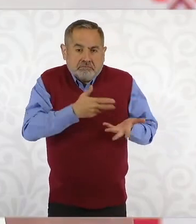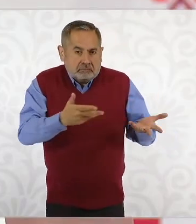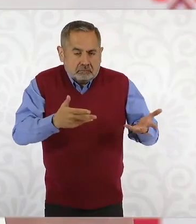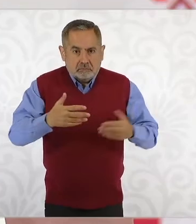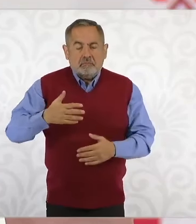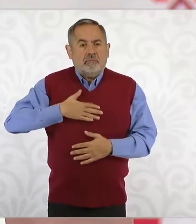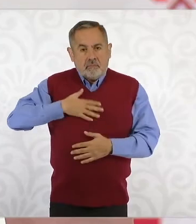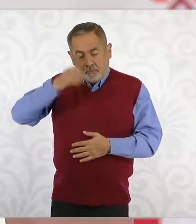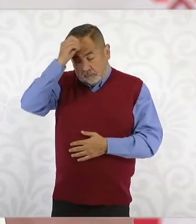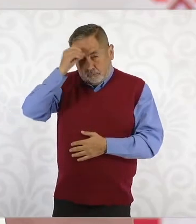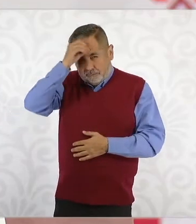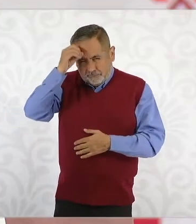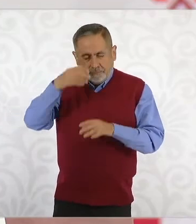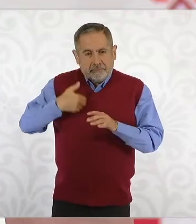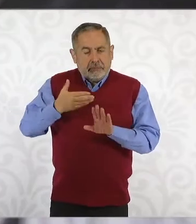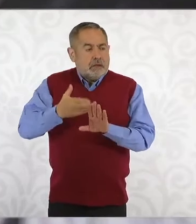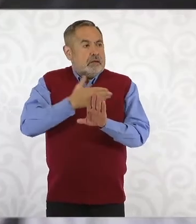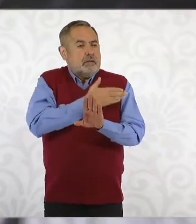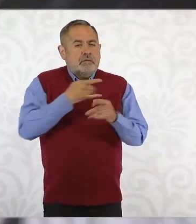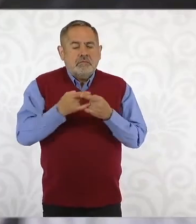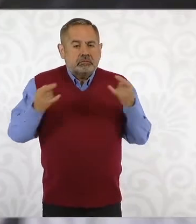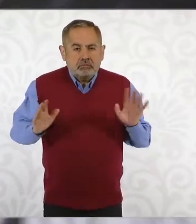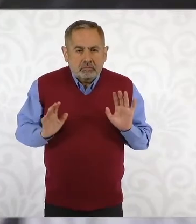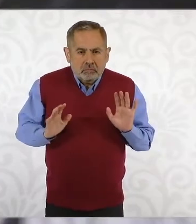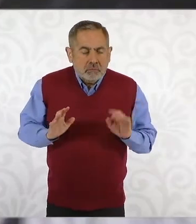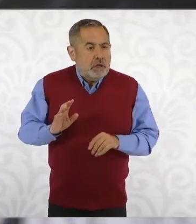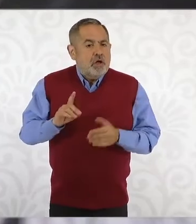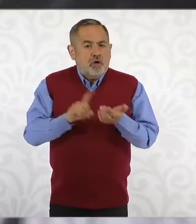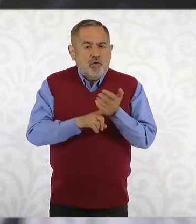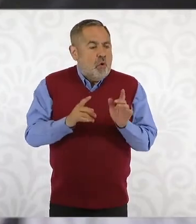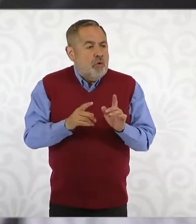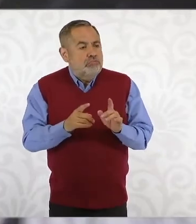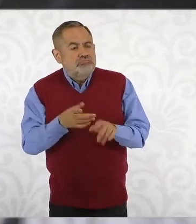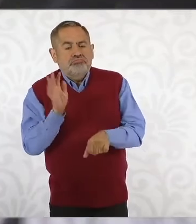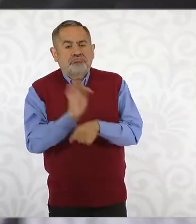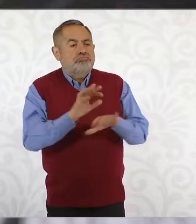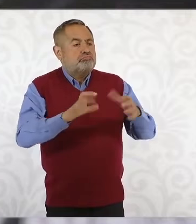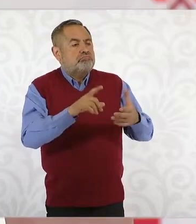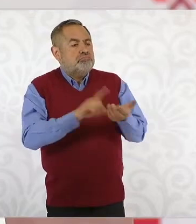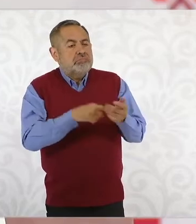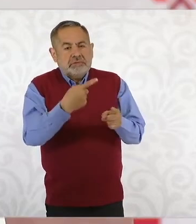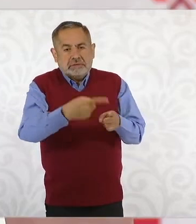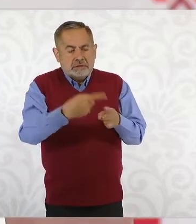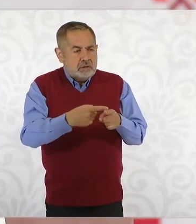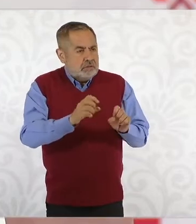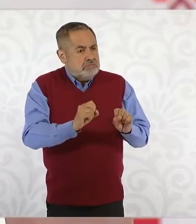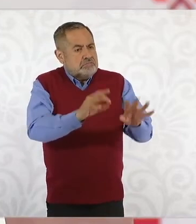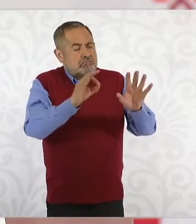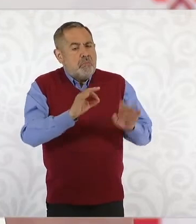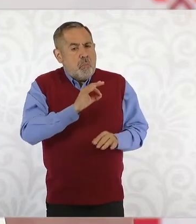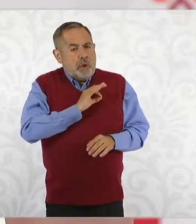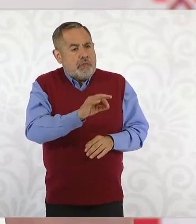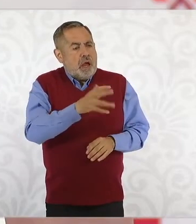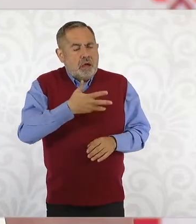los precedentes que ha habido, es que sería un criterio garantista tratando de permitir que la